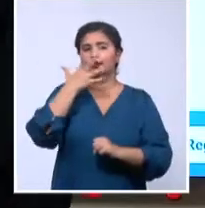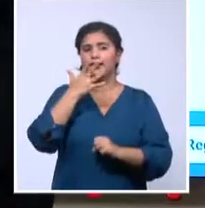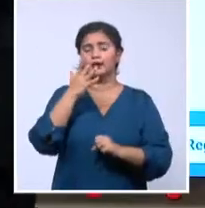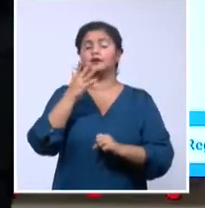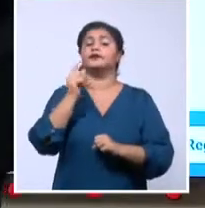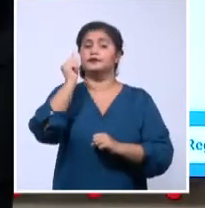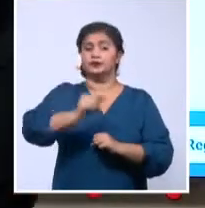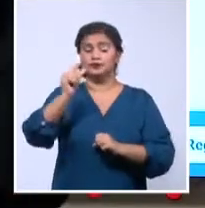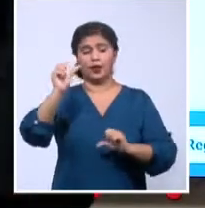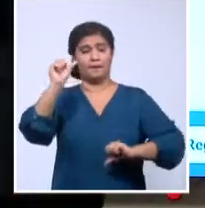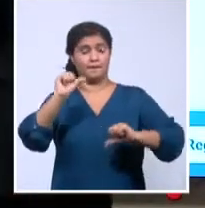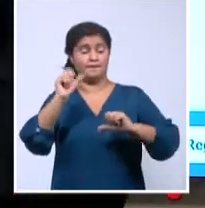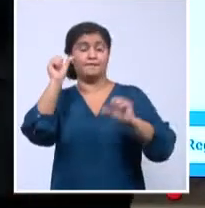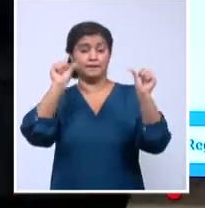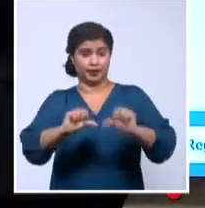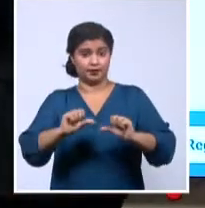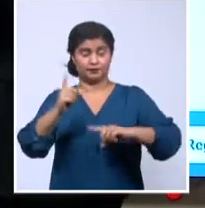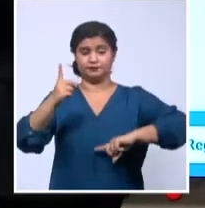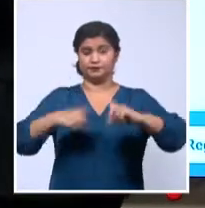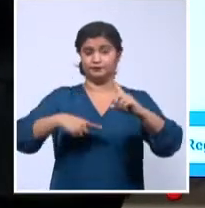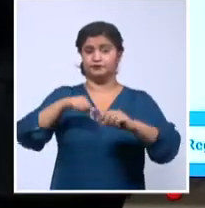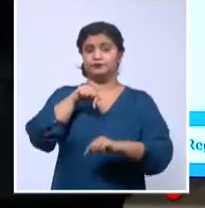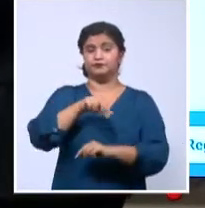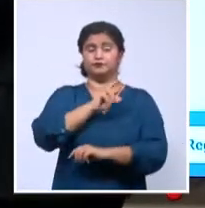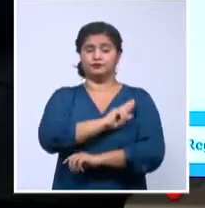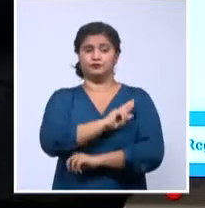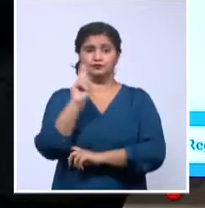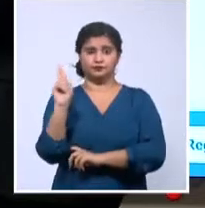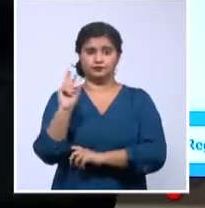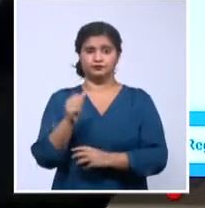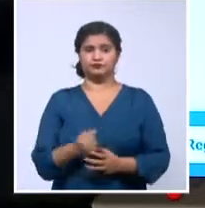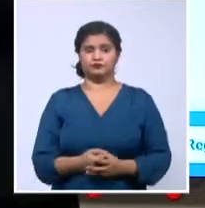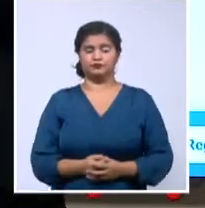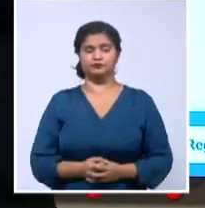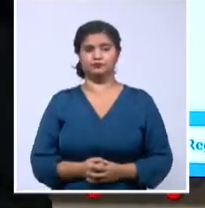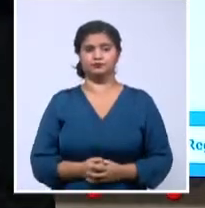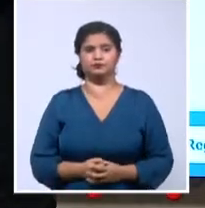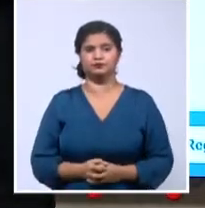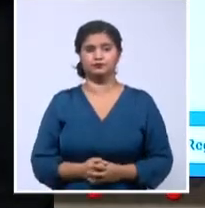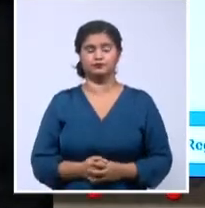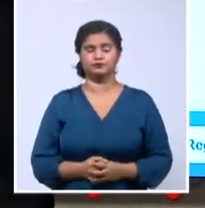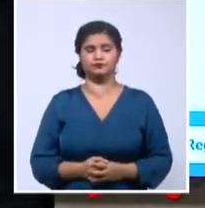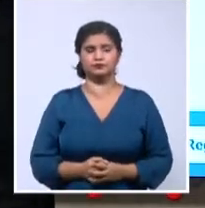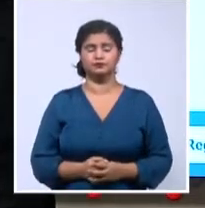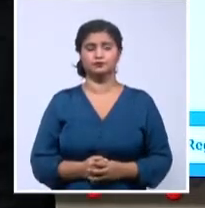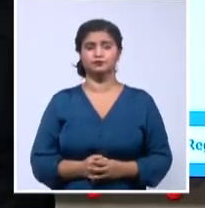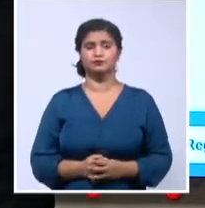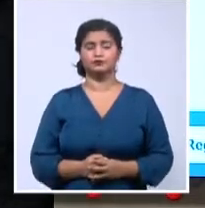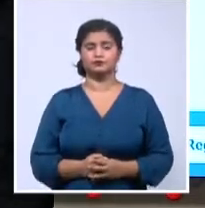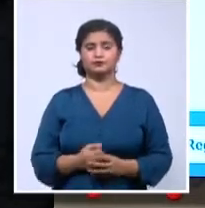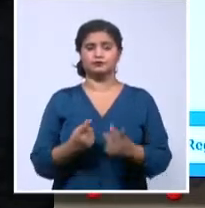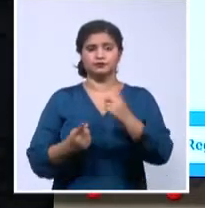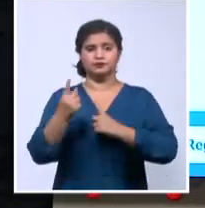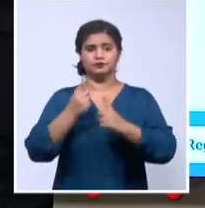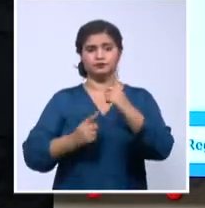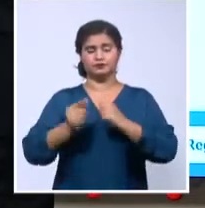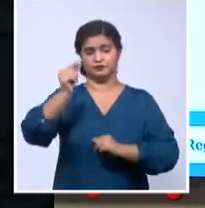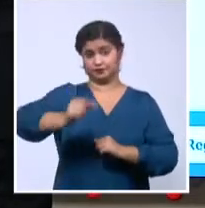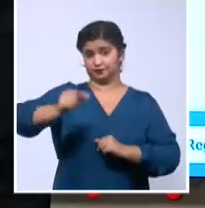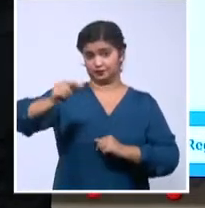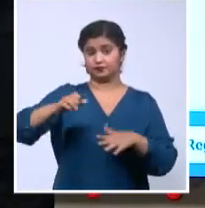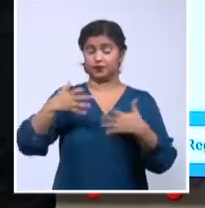Está también ahí, reitero, la clara postura de diálogo con aquellos que no hayan comprometido su obra con los enemigos de la